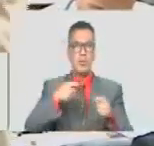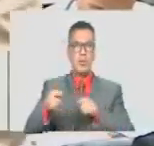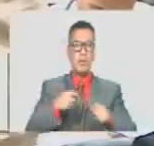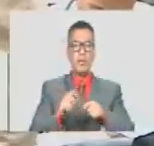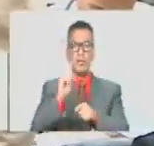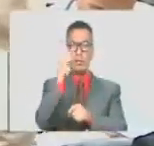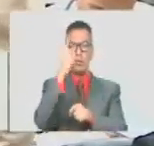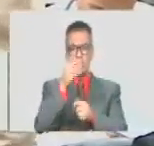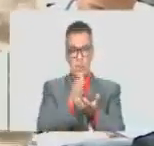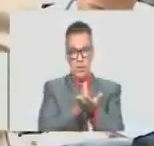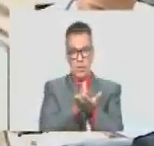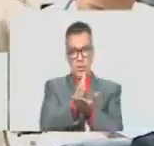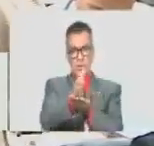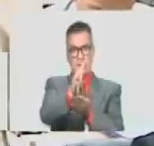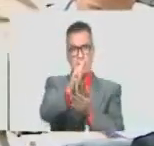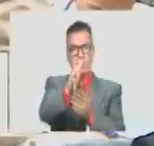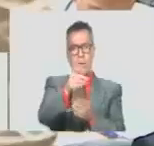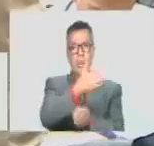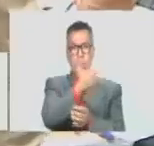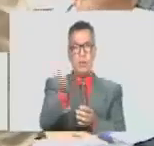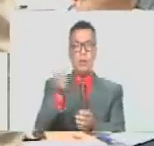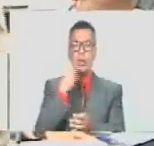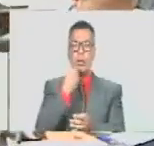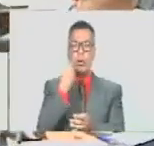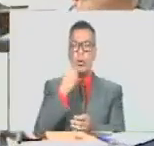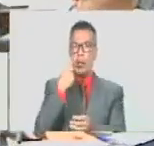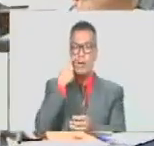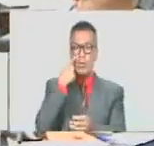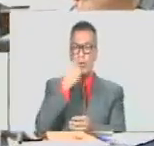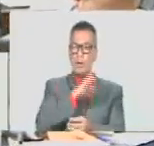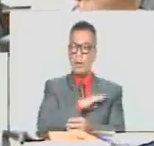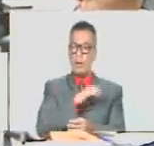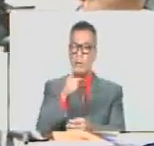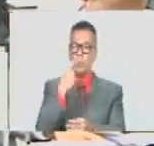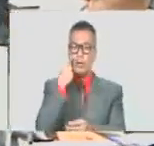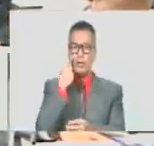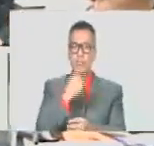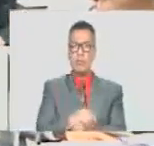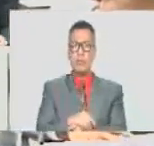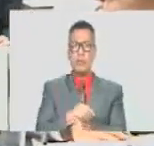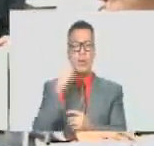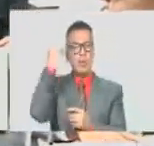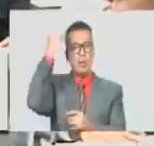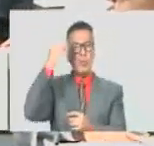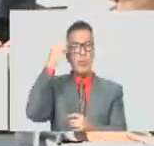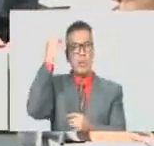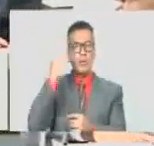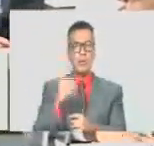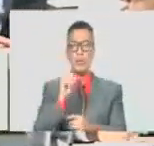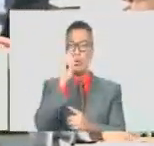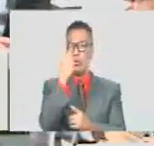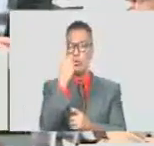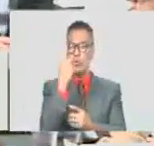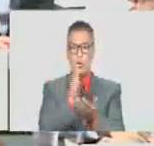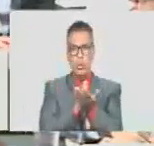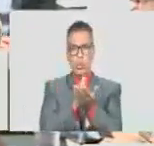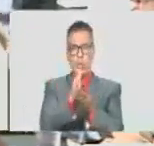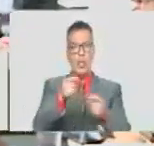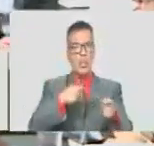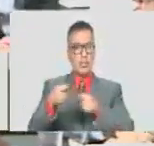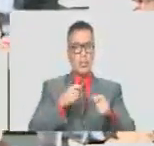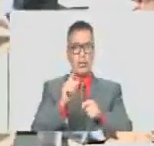una sola línea. A ustedes, los jóvenes que me ven, ¿no? pensamiento en una sola línea,